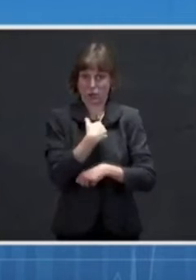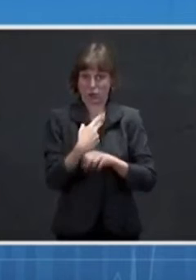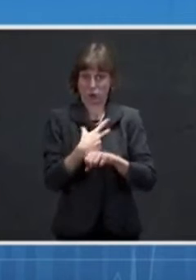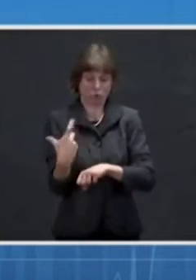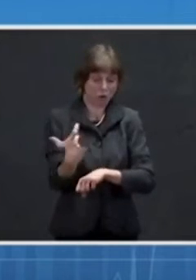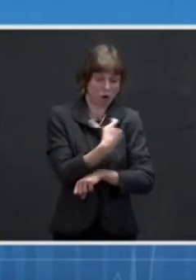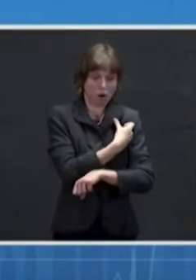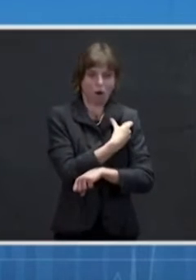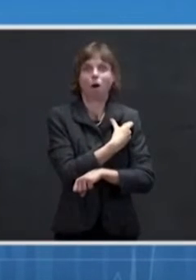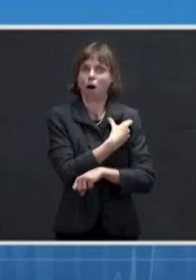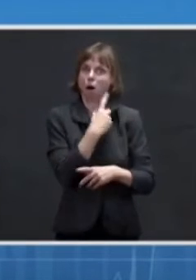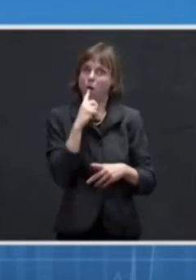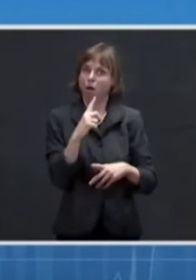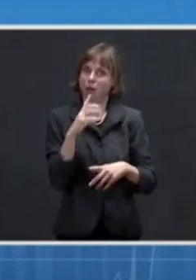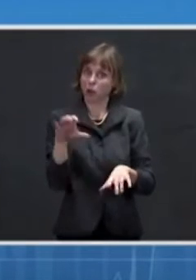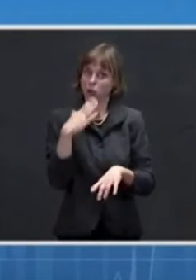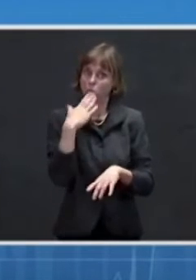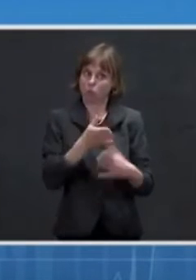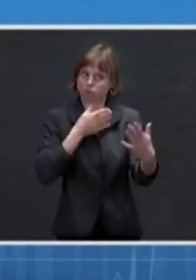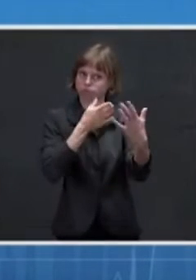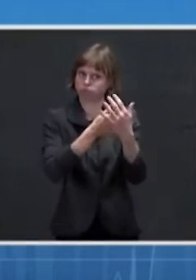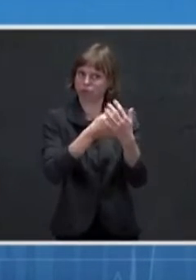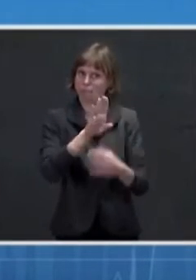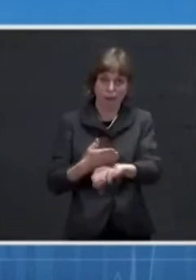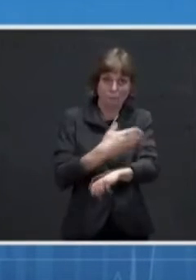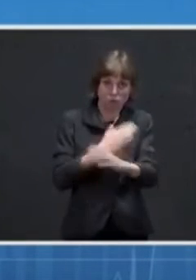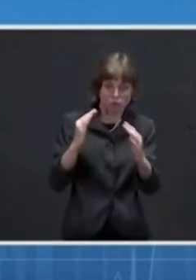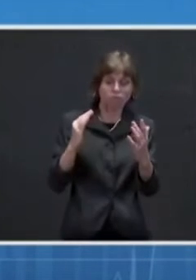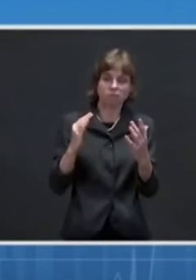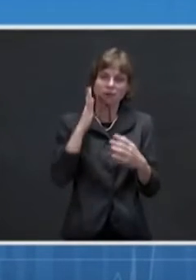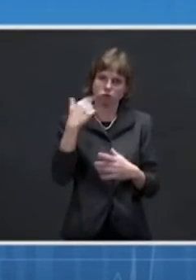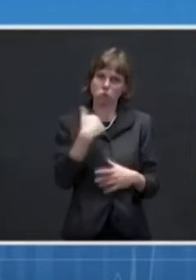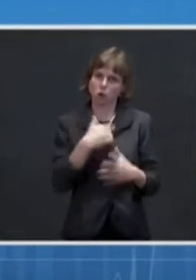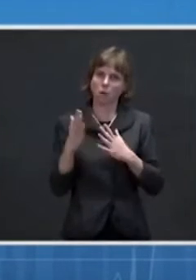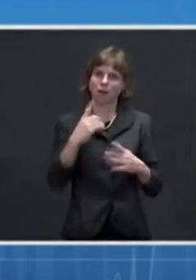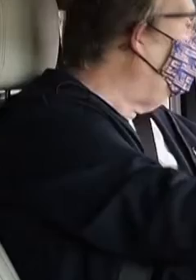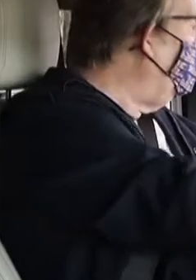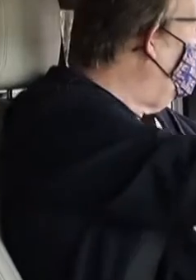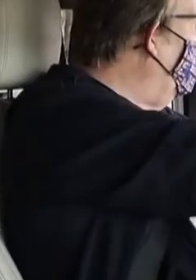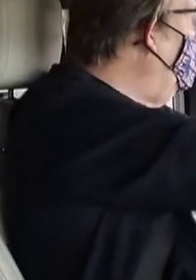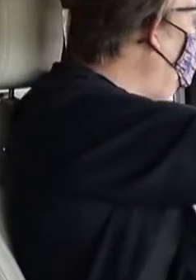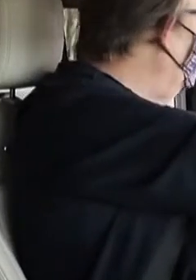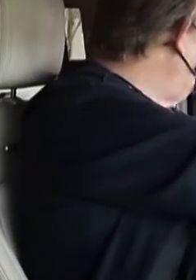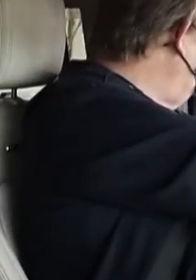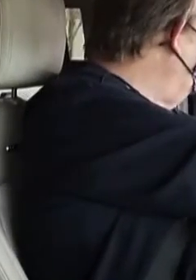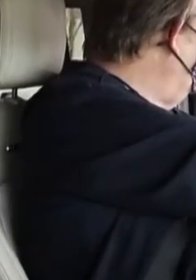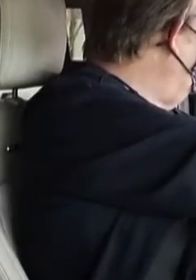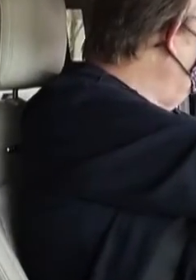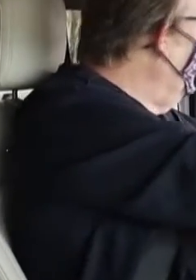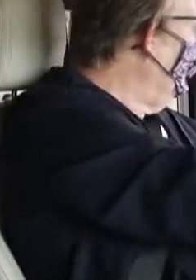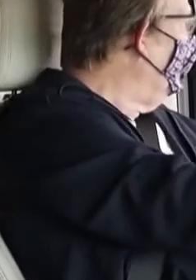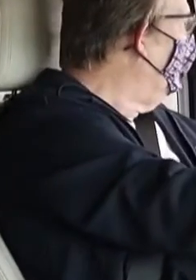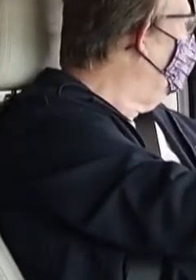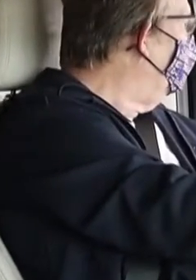bien in vitro en el tubo de ensayo contra la variante B117. Actualmente quienes pueden ser vacunados son el personal